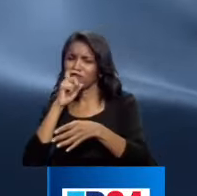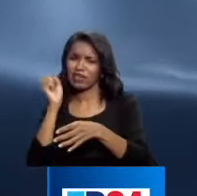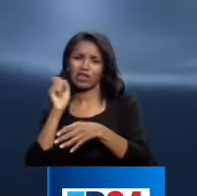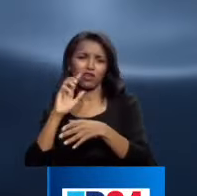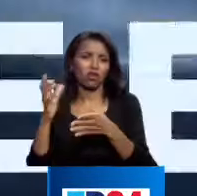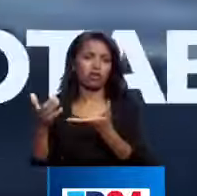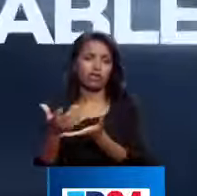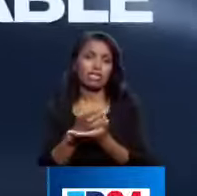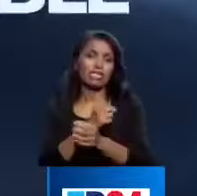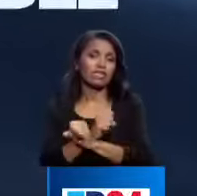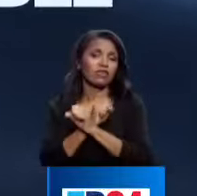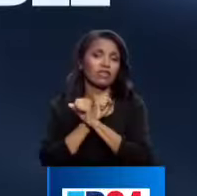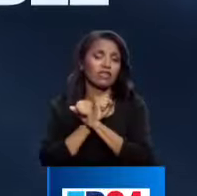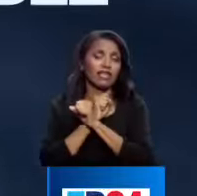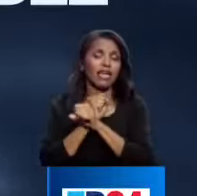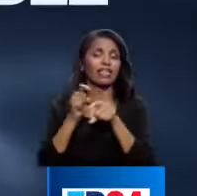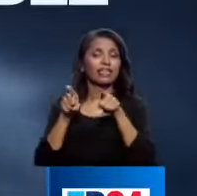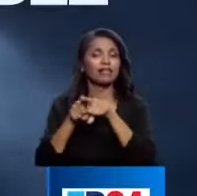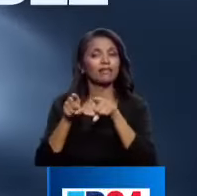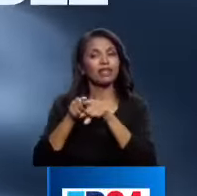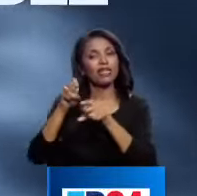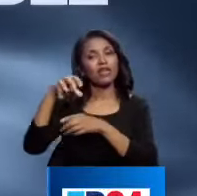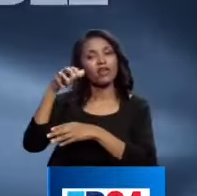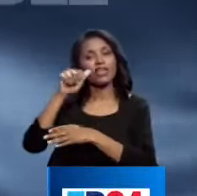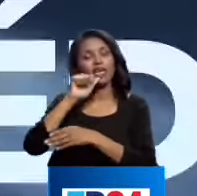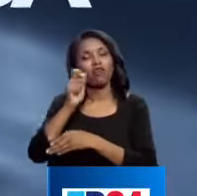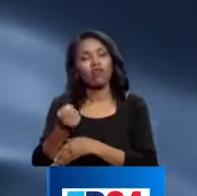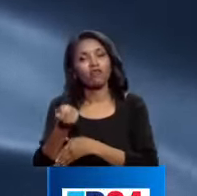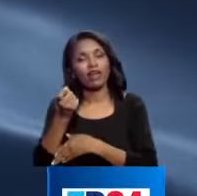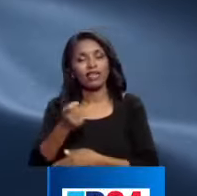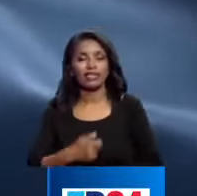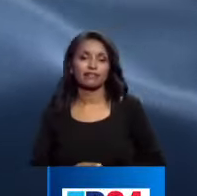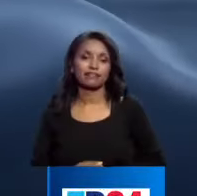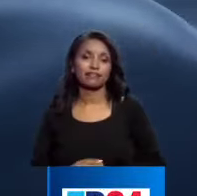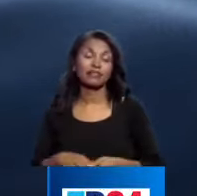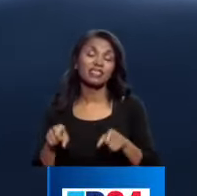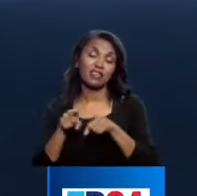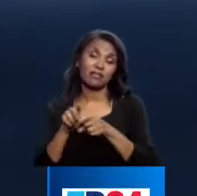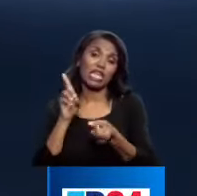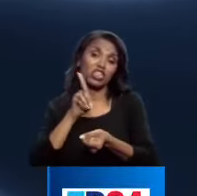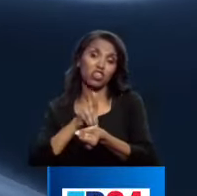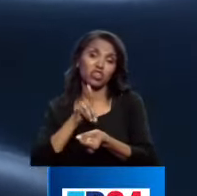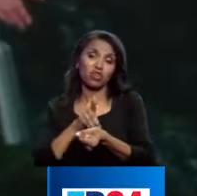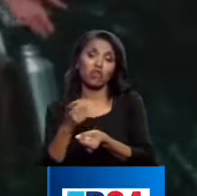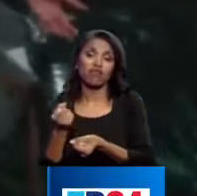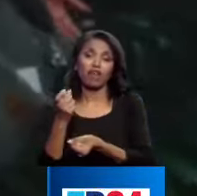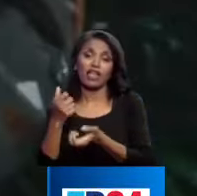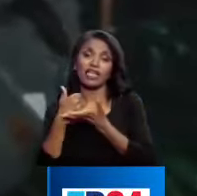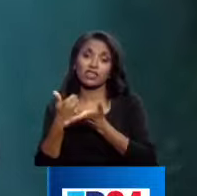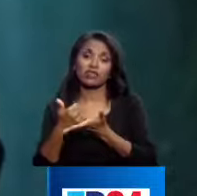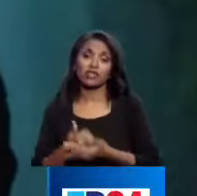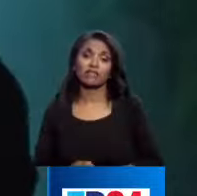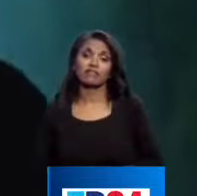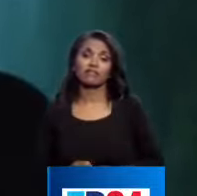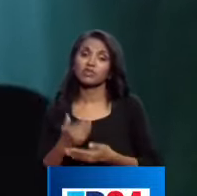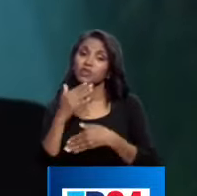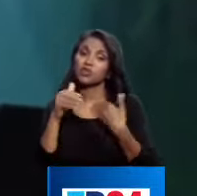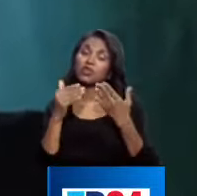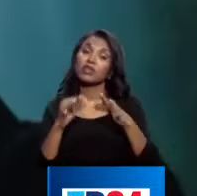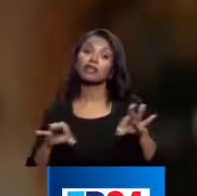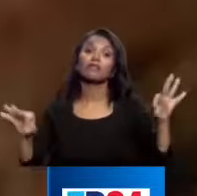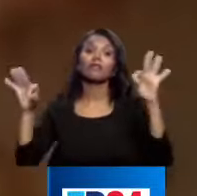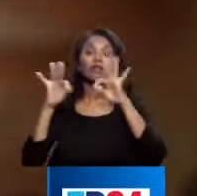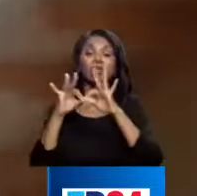el suministro de energía eléctrica y agua potable, así como la atención médica, todos esenciales